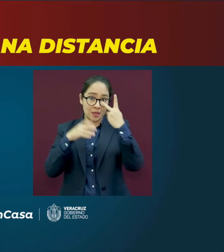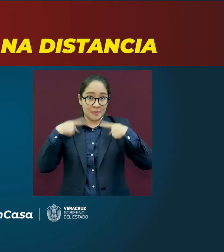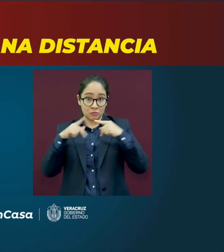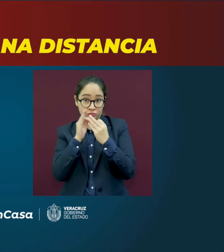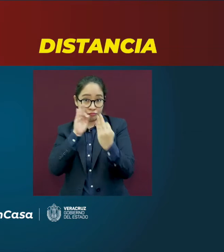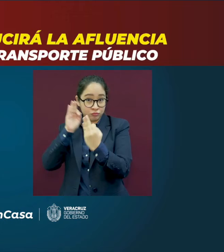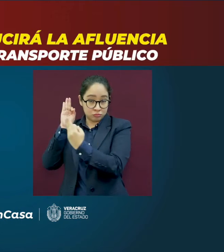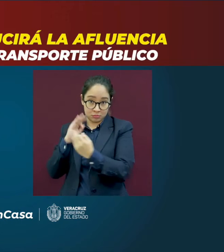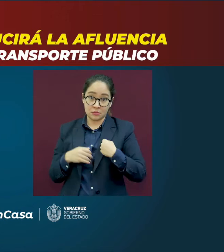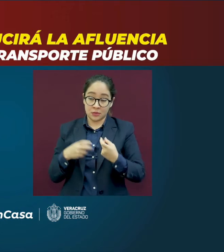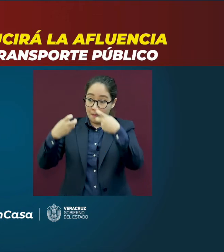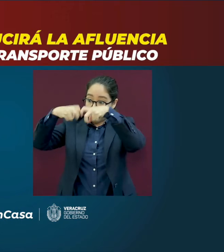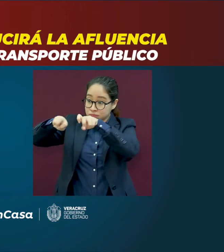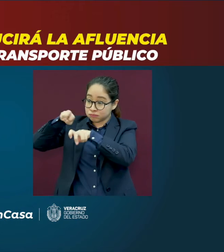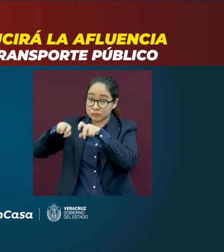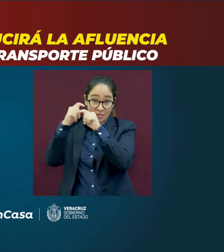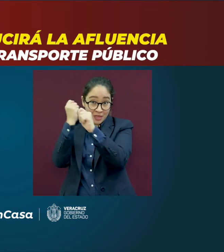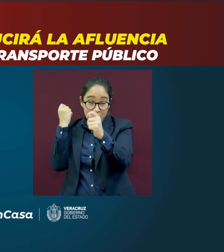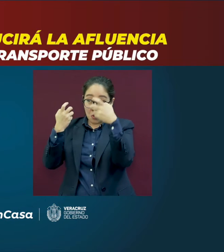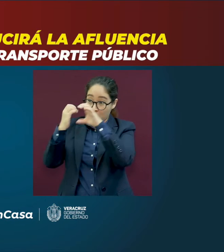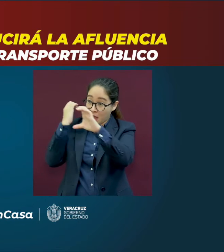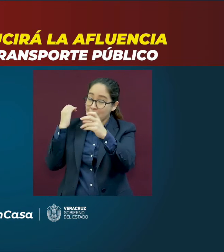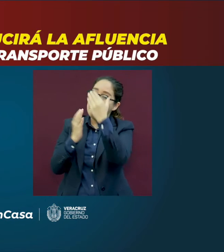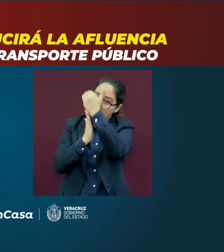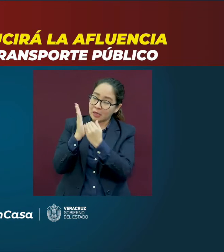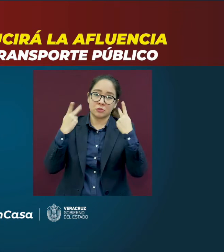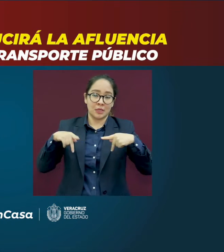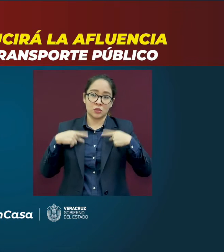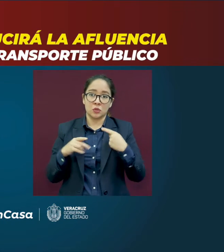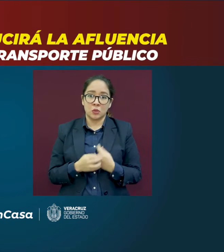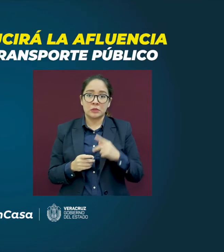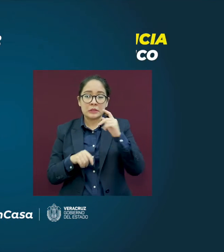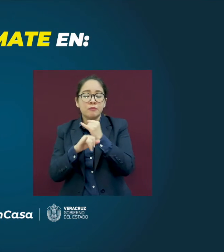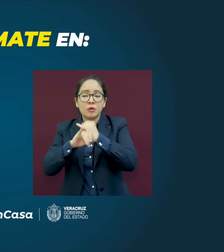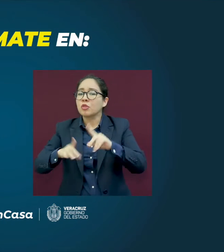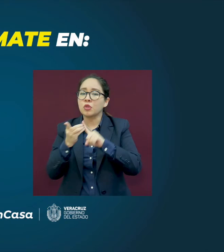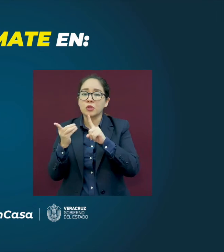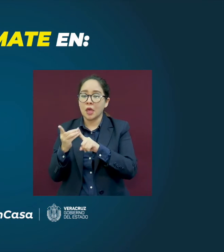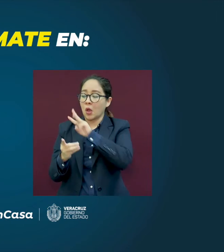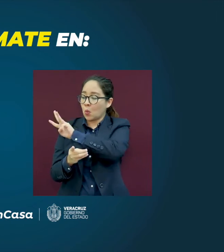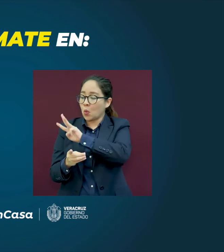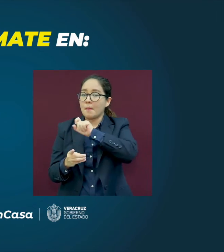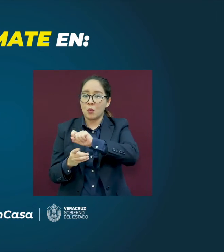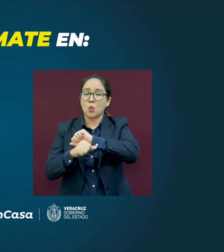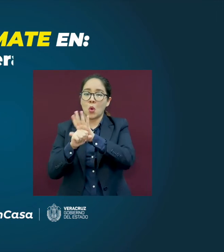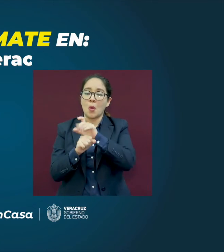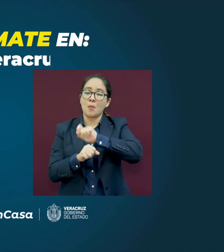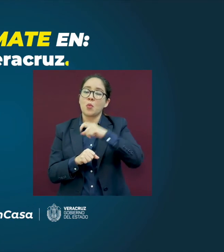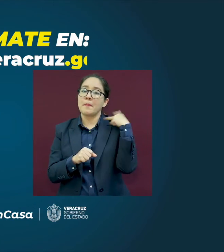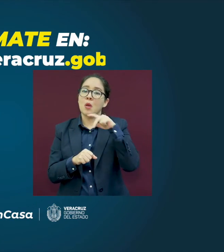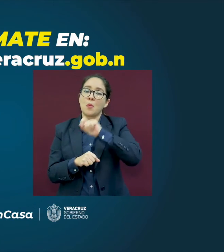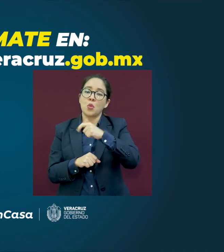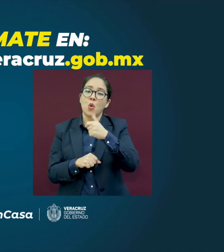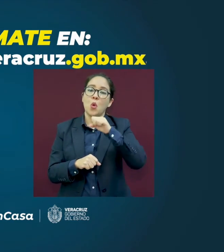la sana distancia. Recuerda, se reducirá la afluencia y el cupo en el transporte público. Infórmate en coronavirus.veracruz